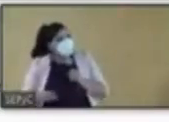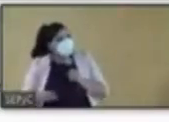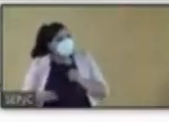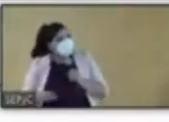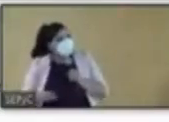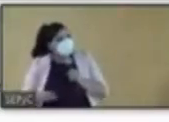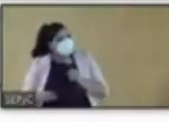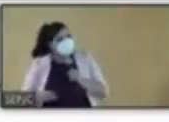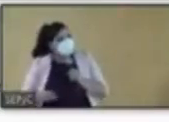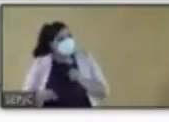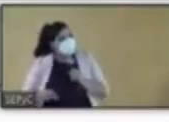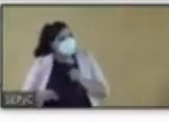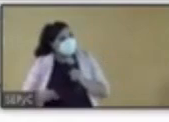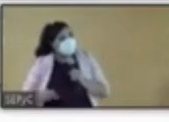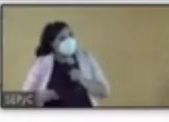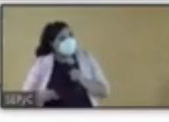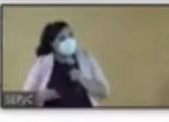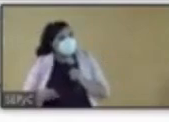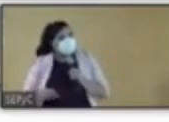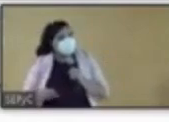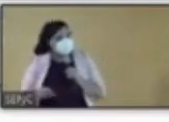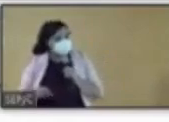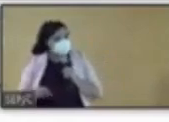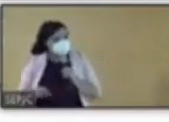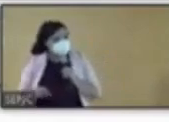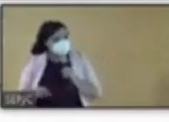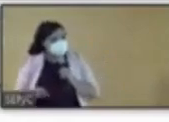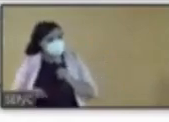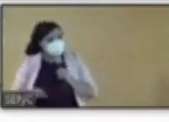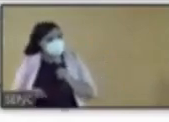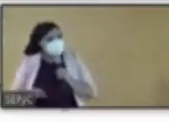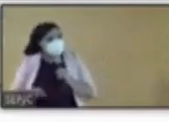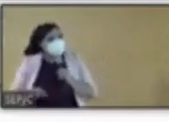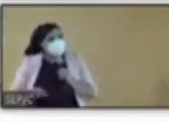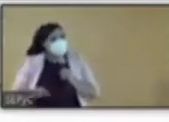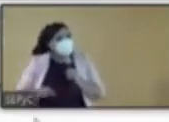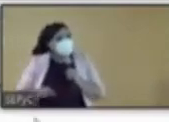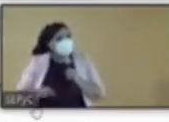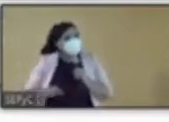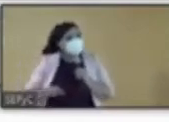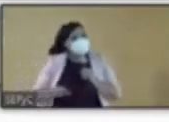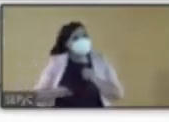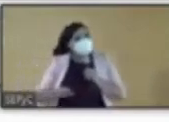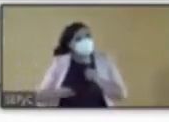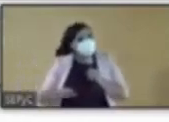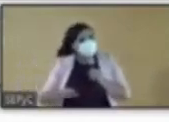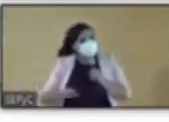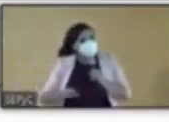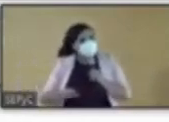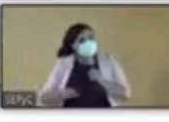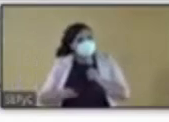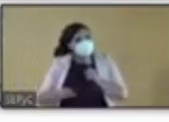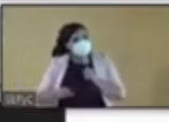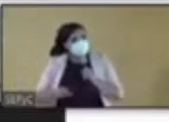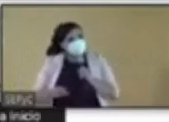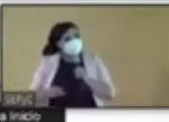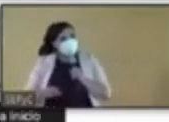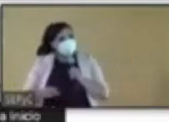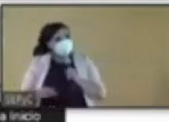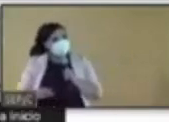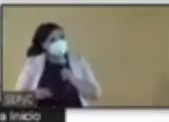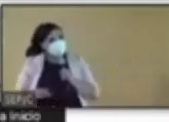Por favor, en la parte superior derecha, observaremos nuestro nombre, vamos a dar